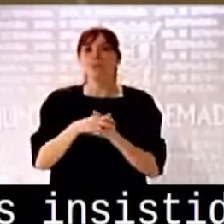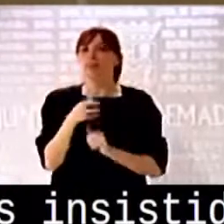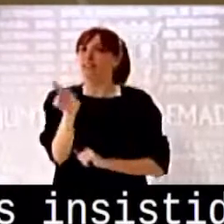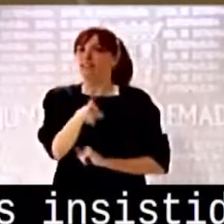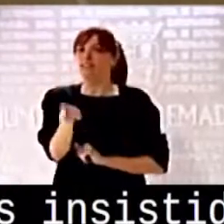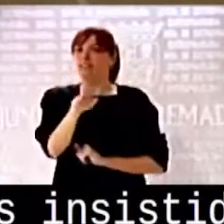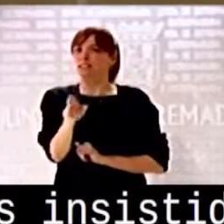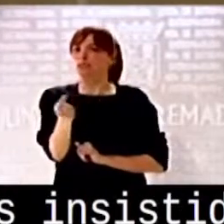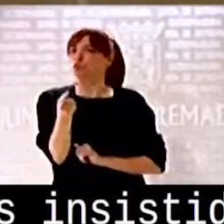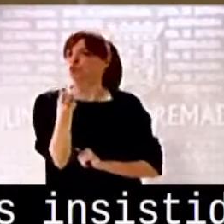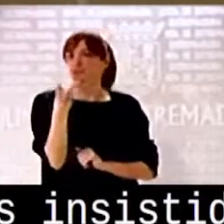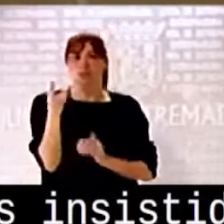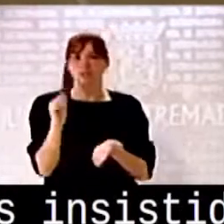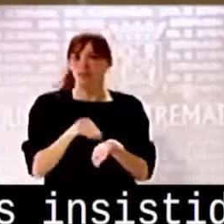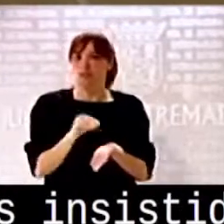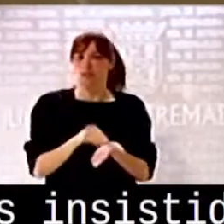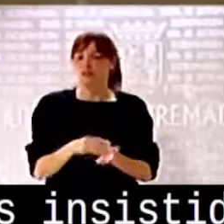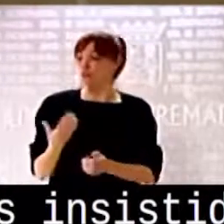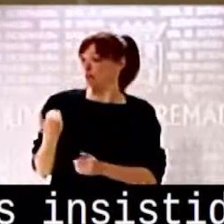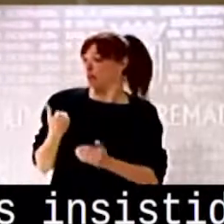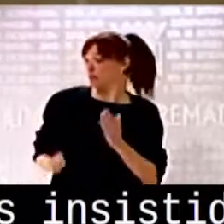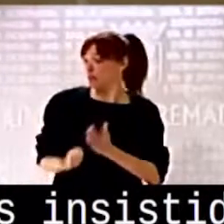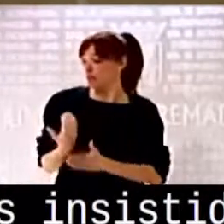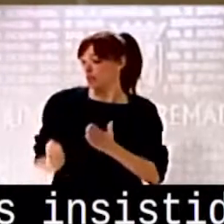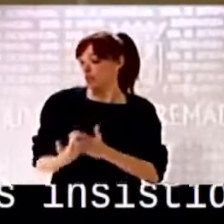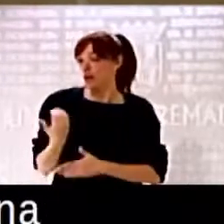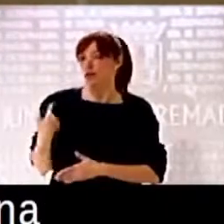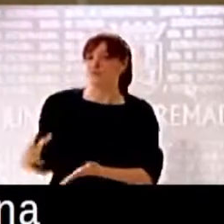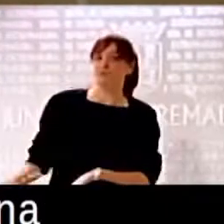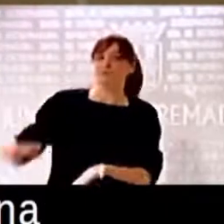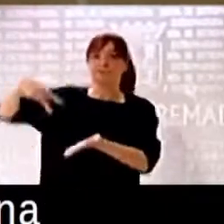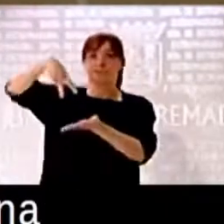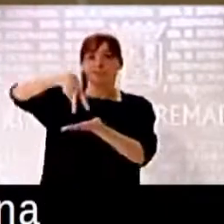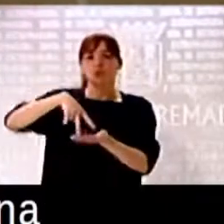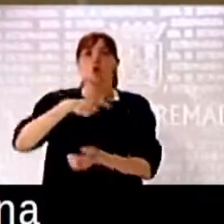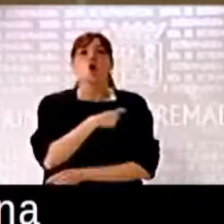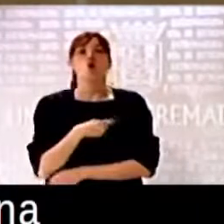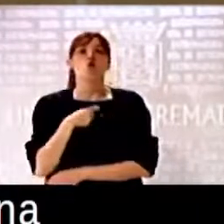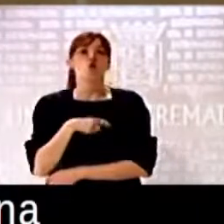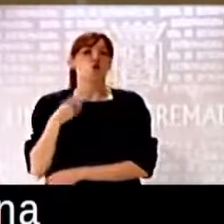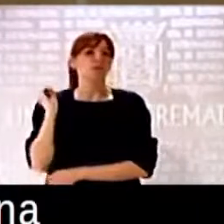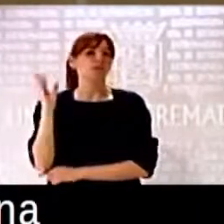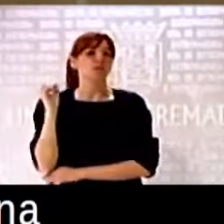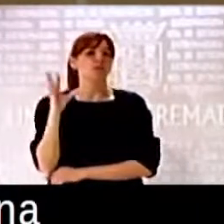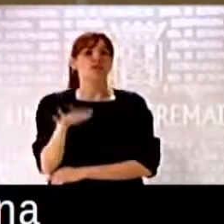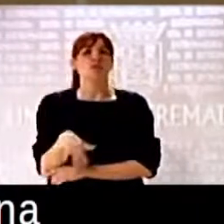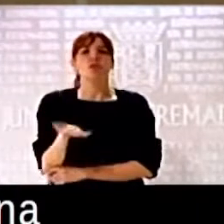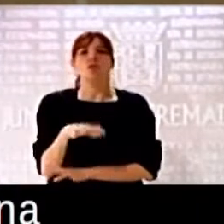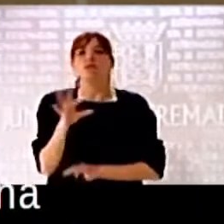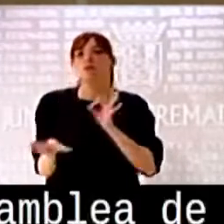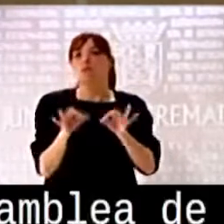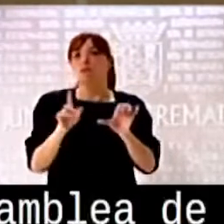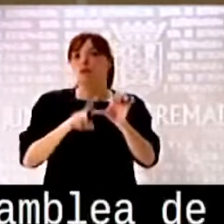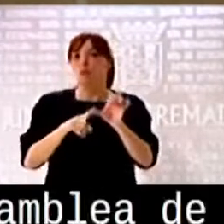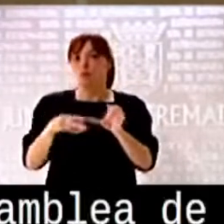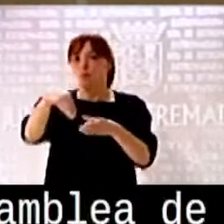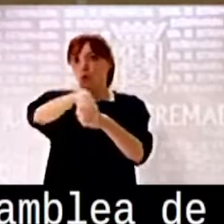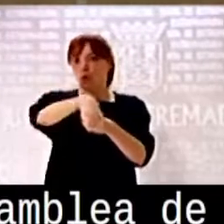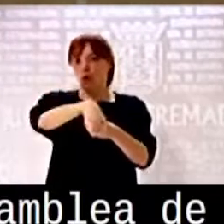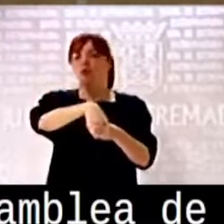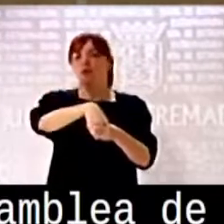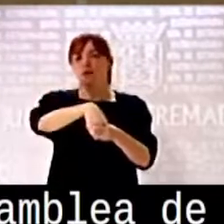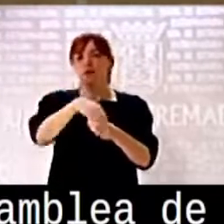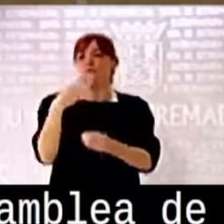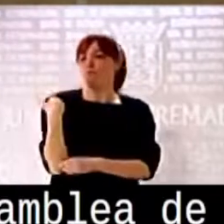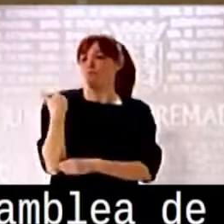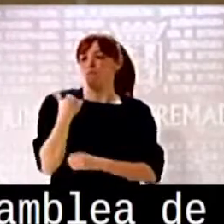veces. Hace unos días hubo una comparecencia en comisión en la Asamblea de Extremadura.